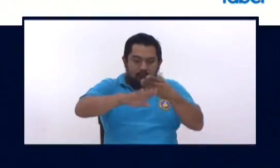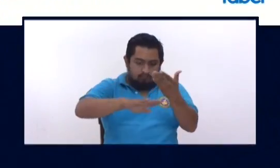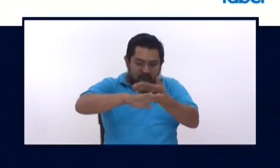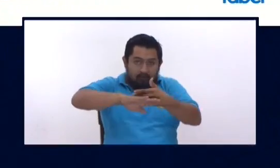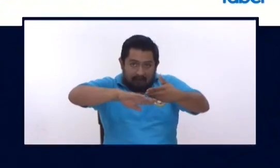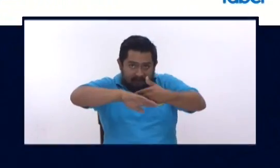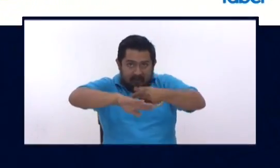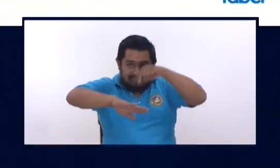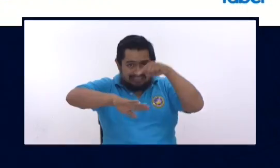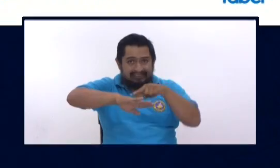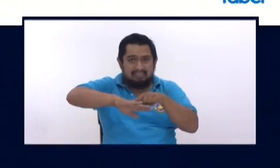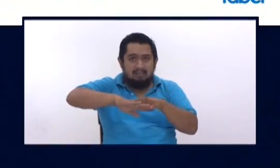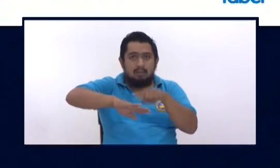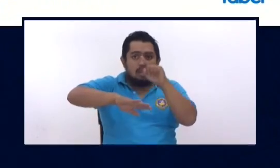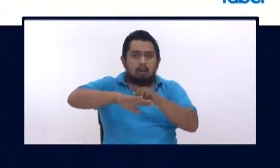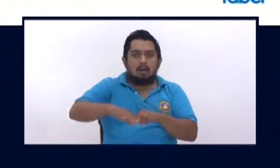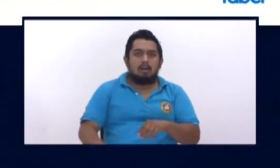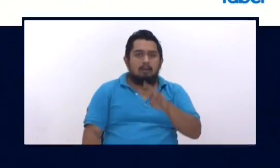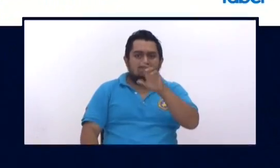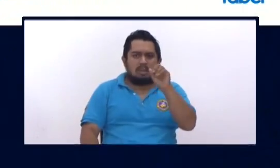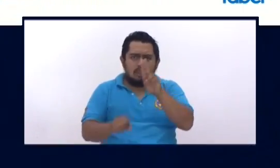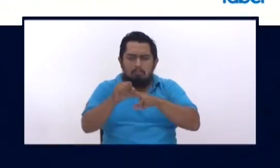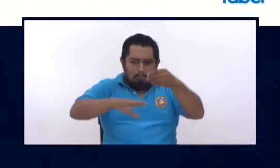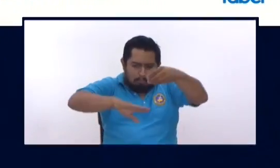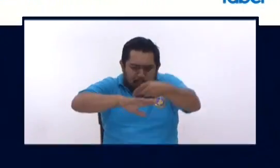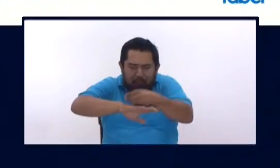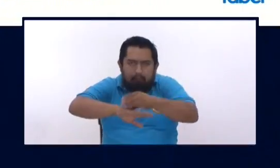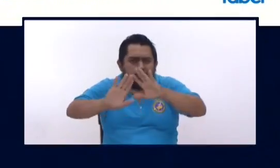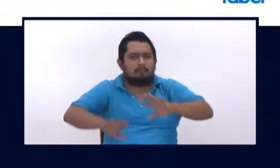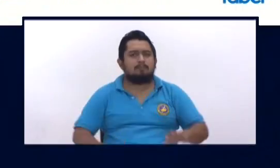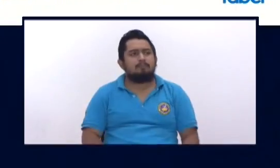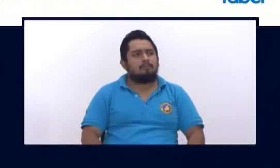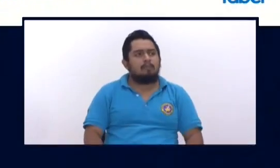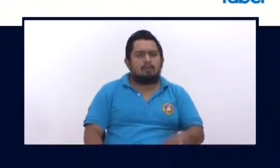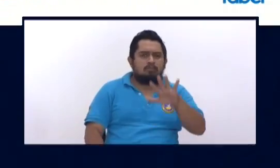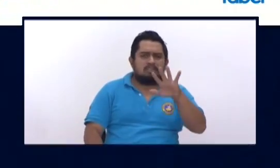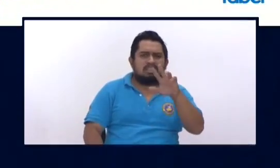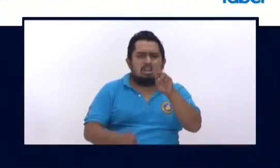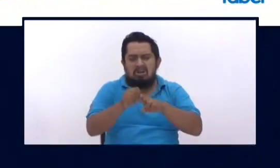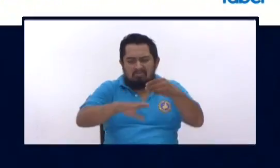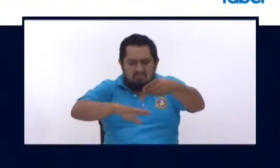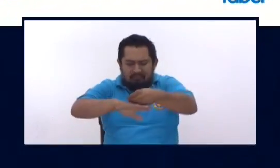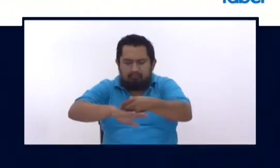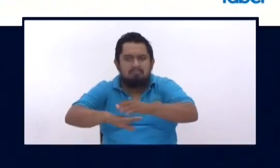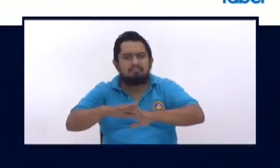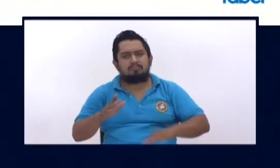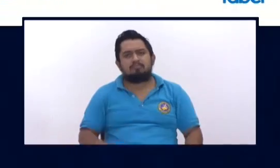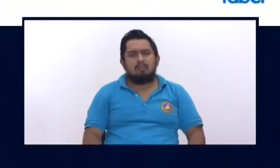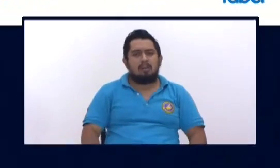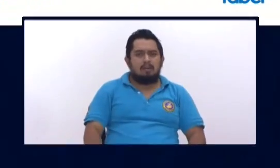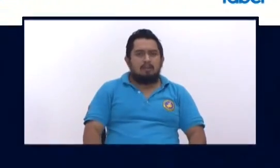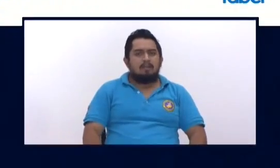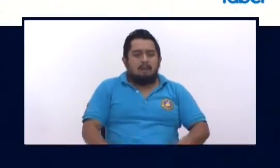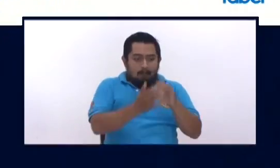a aguardan un 10 dijo de 20 el objetivo de así un objetivo lotería